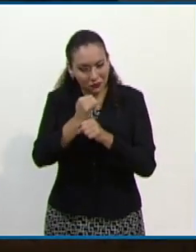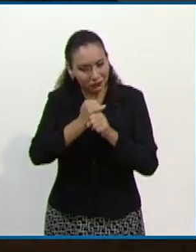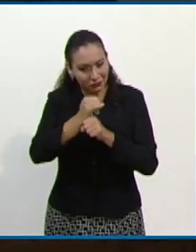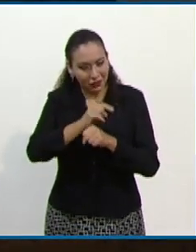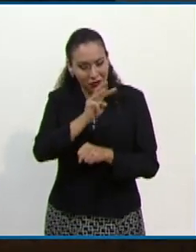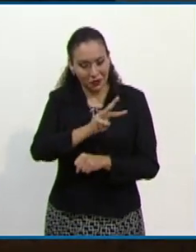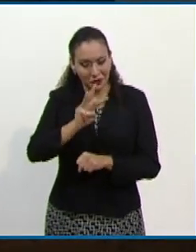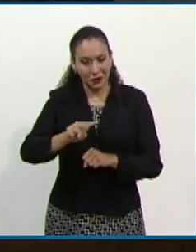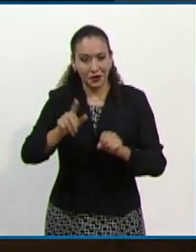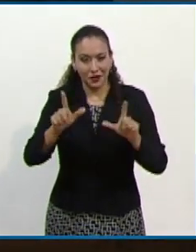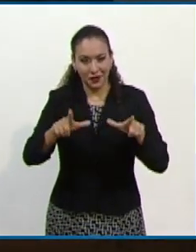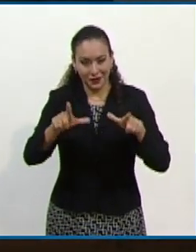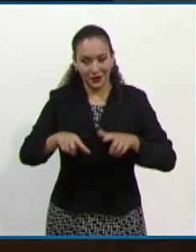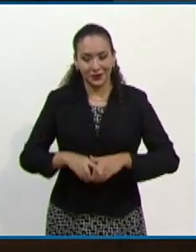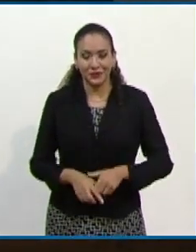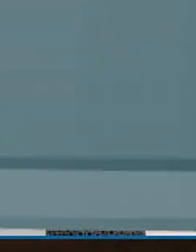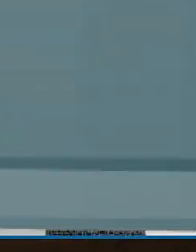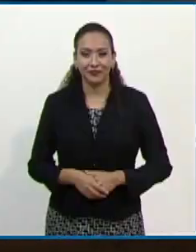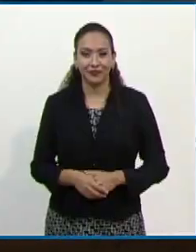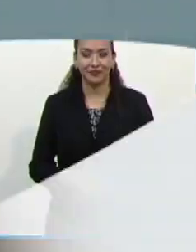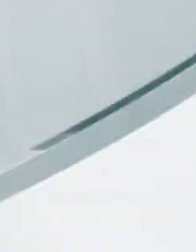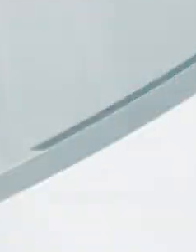de la Suprema Corte.